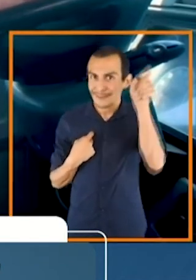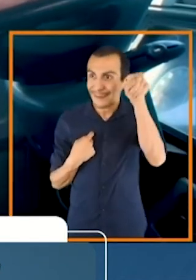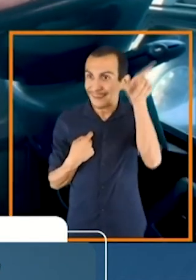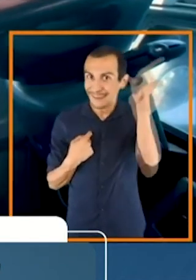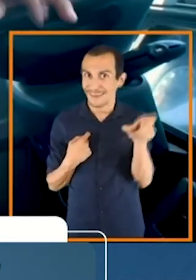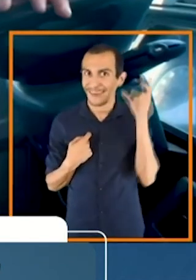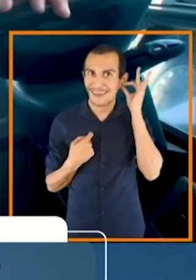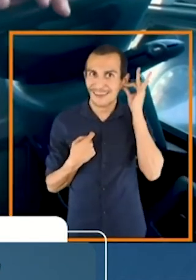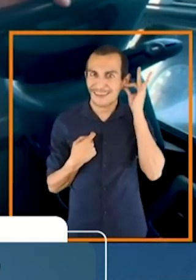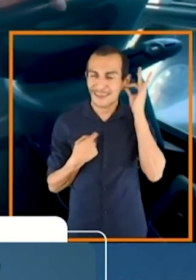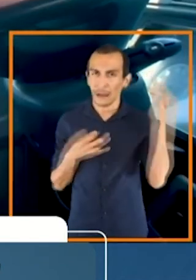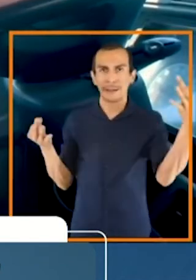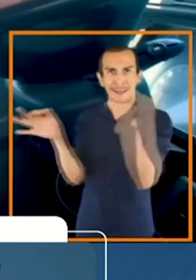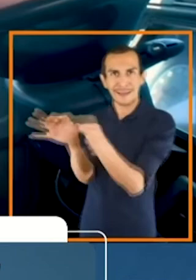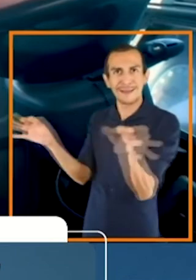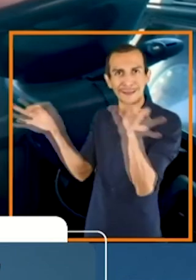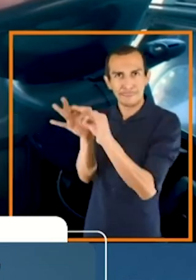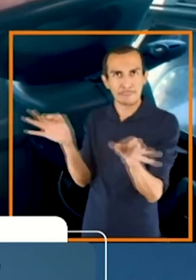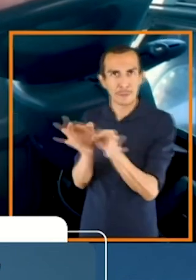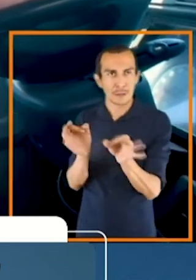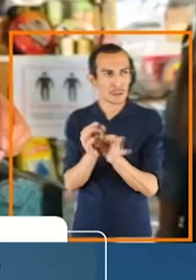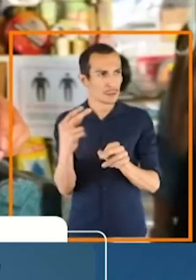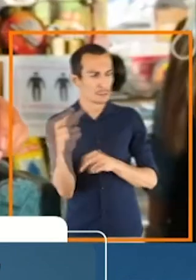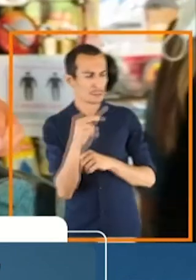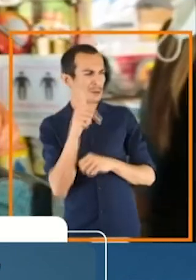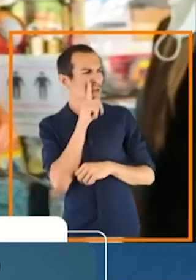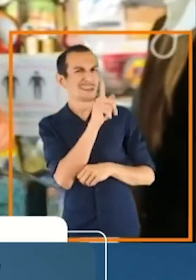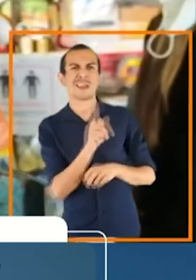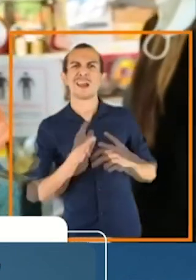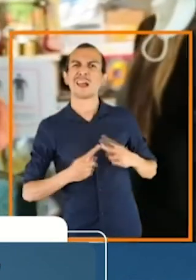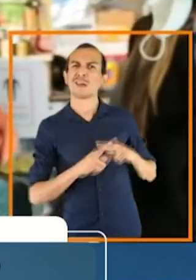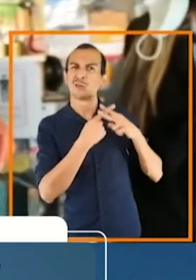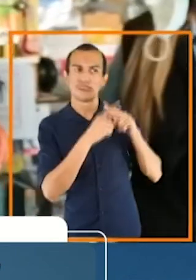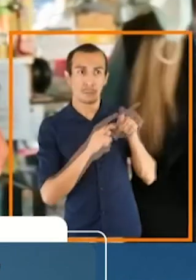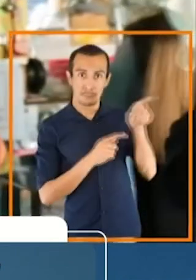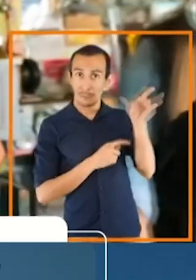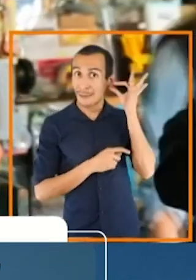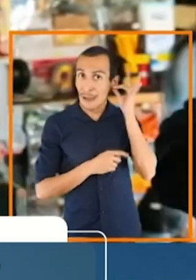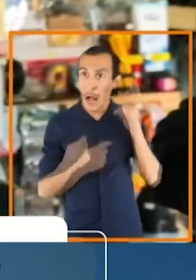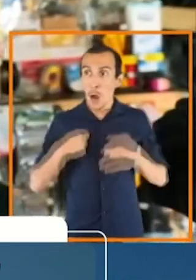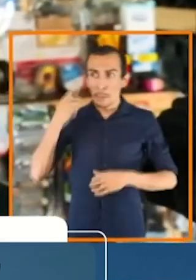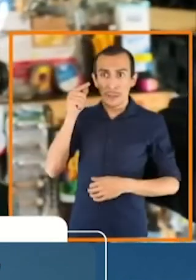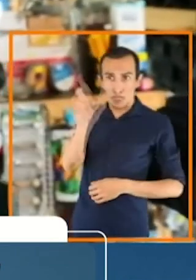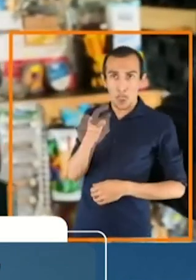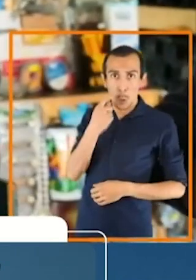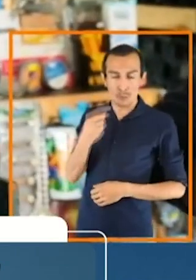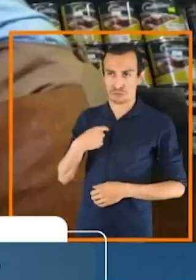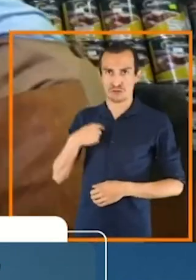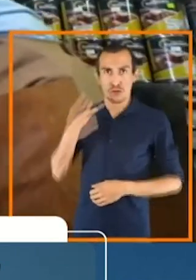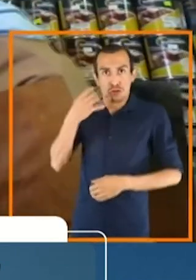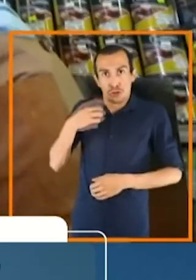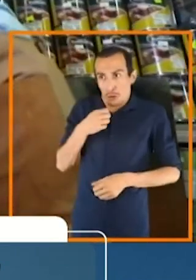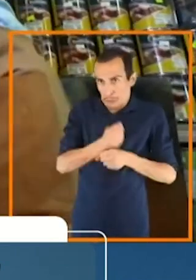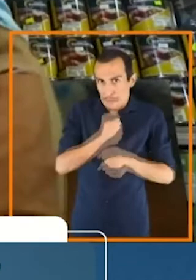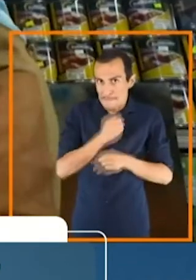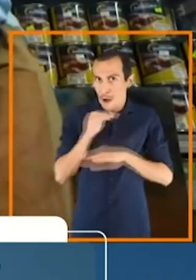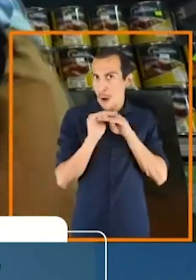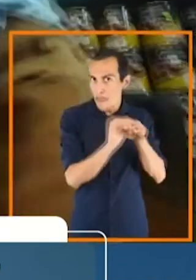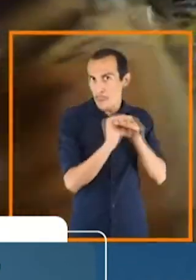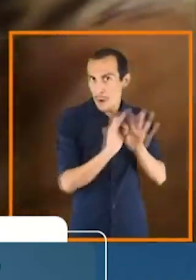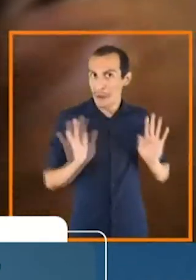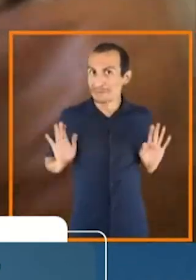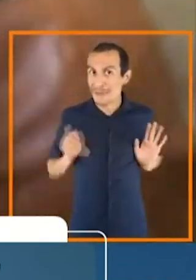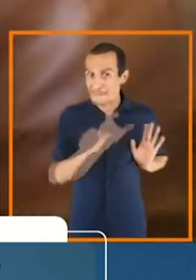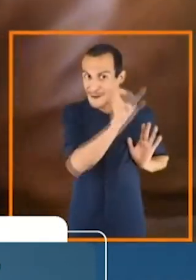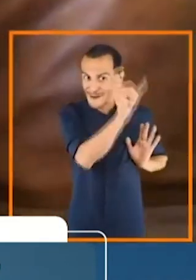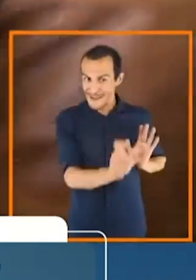Mira, está la etapa de premiación, que es la etapa va desde, pues, 21 de noviembre al 8 de enero.